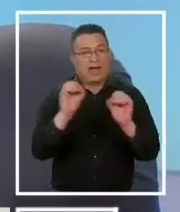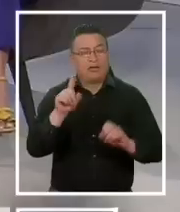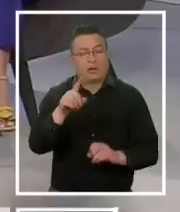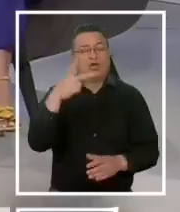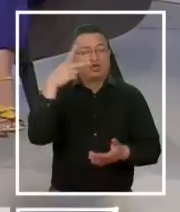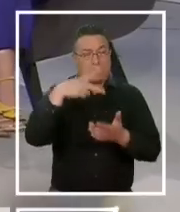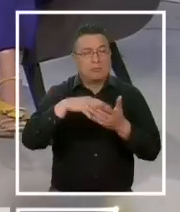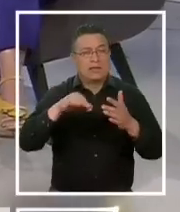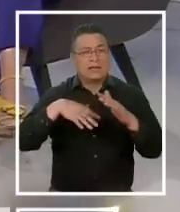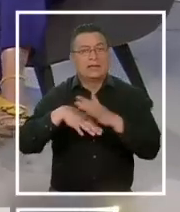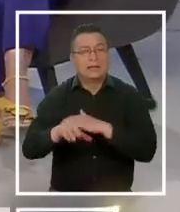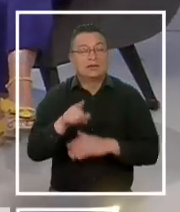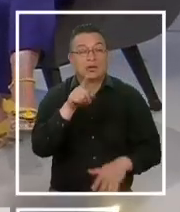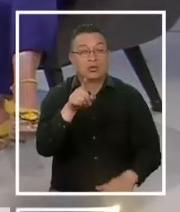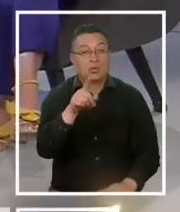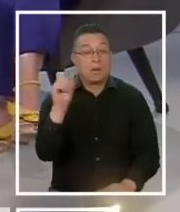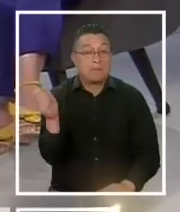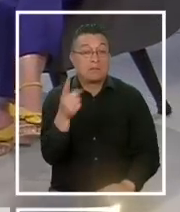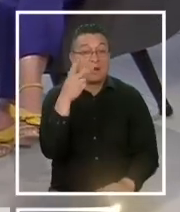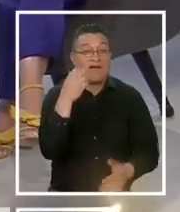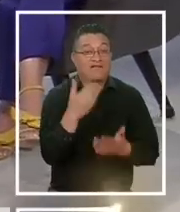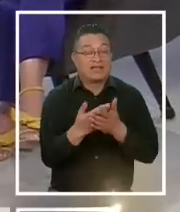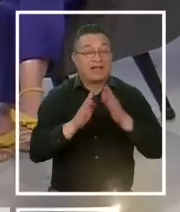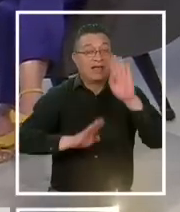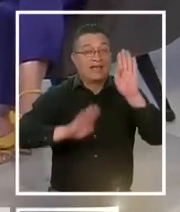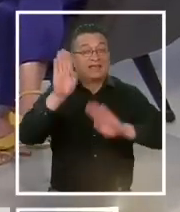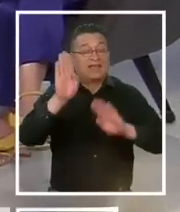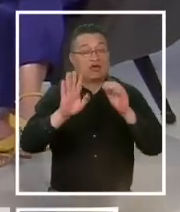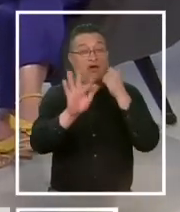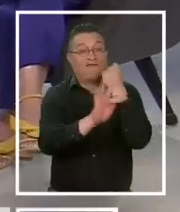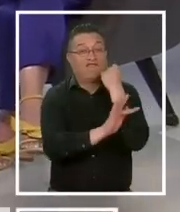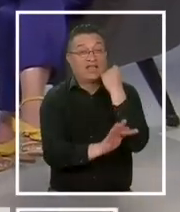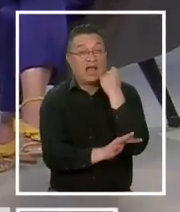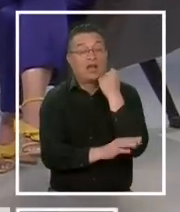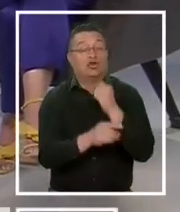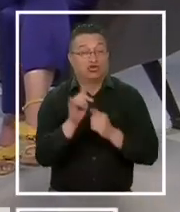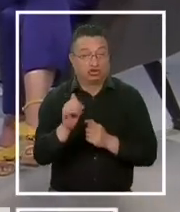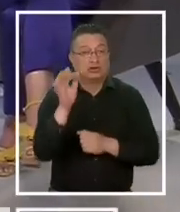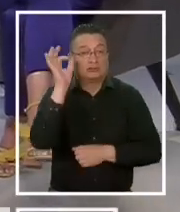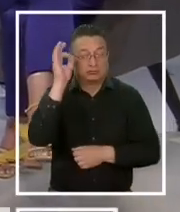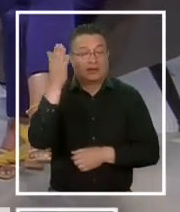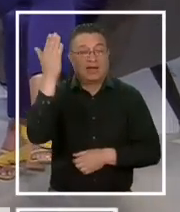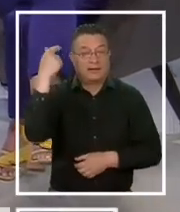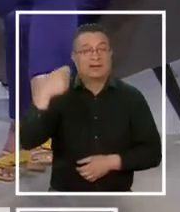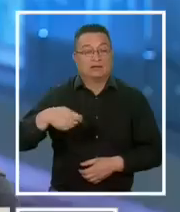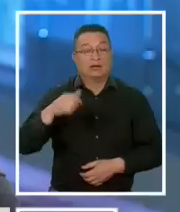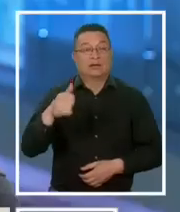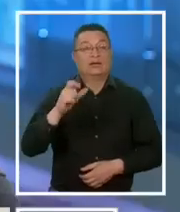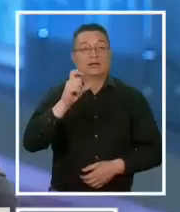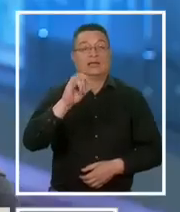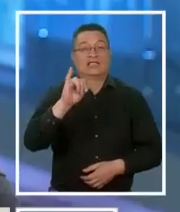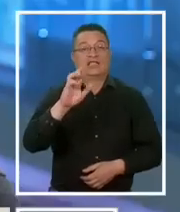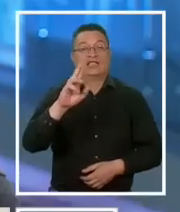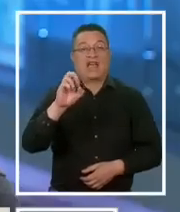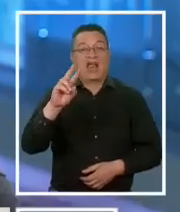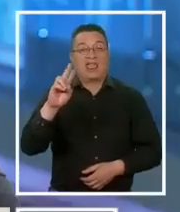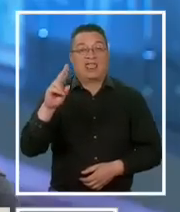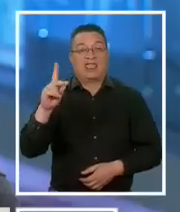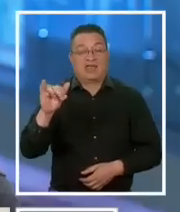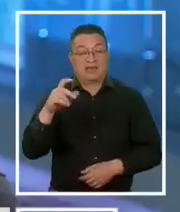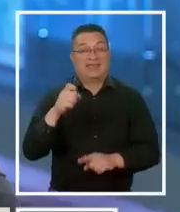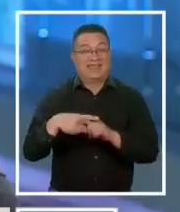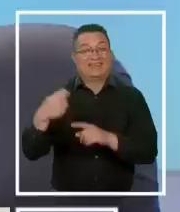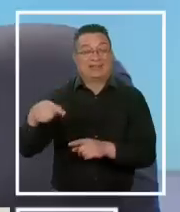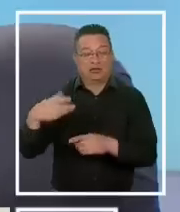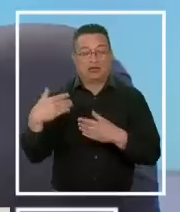en el año 2015 cuando usted fue por primera vez candidato a fiscal si se reunió con algunos senadores con el ex senador